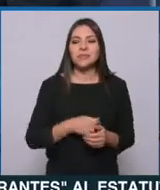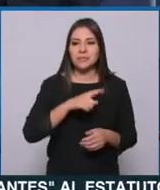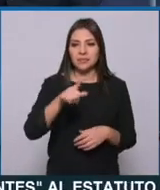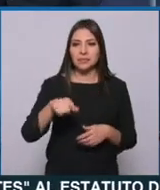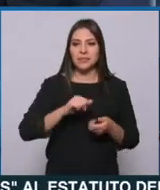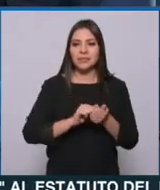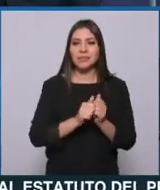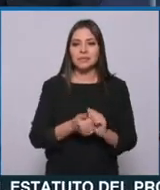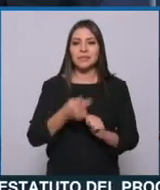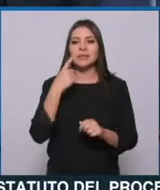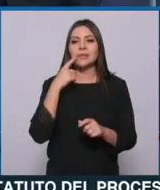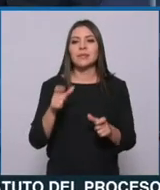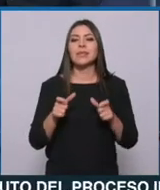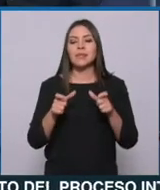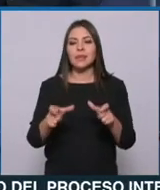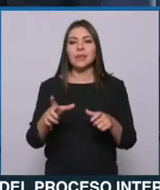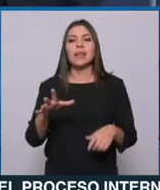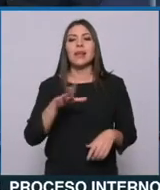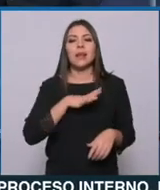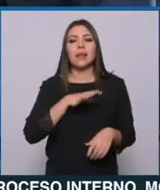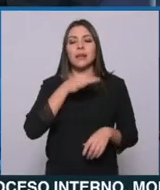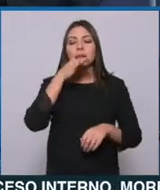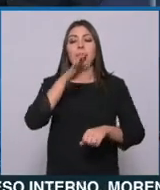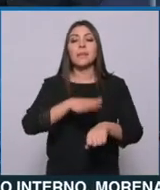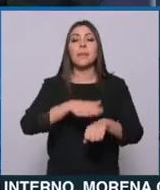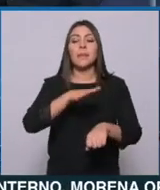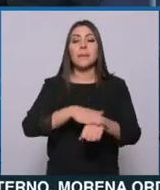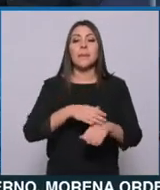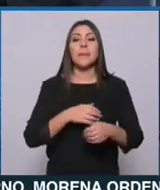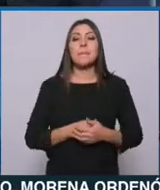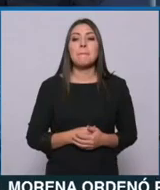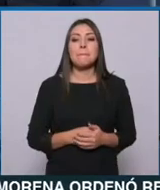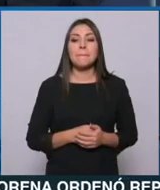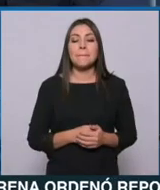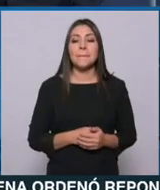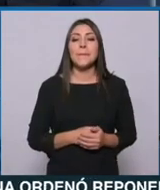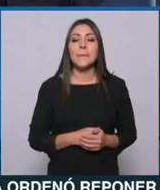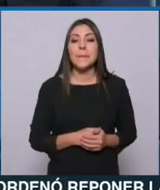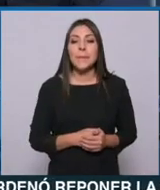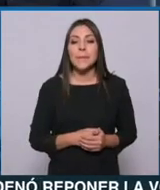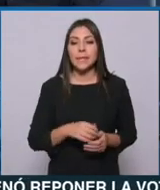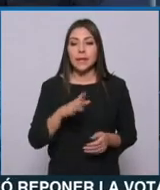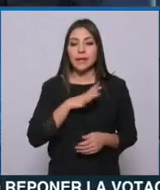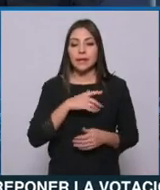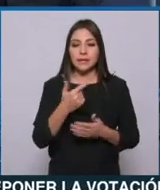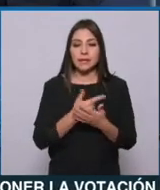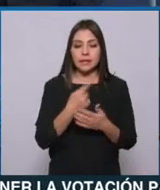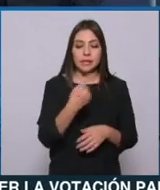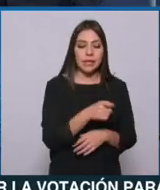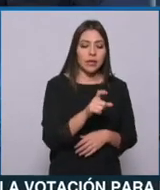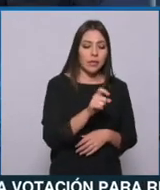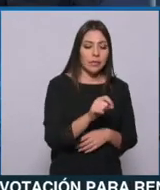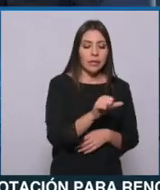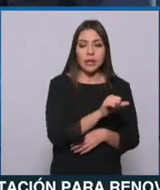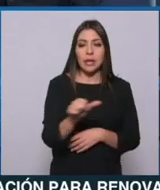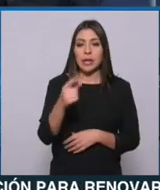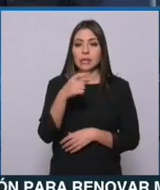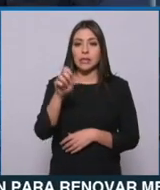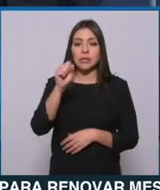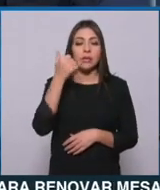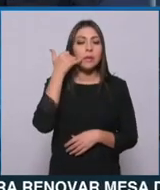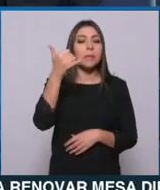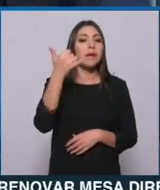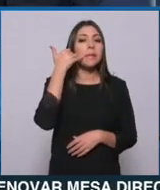en la parte operativa, tenemos unos llamados, digamos que una estadística que va de 120 a 160 llamadas de emergencia todos los